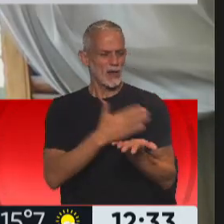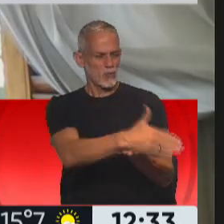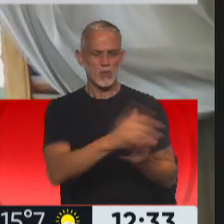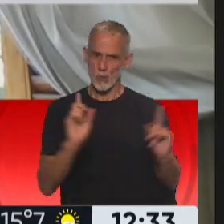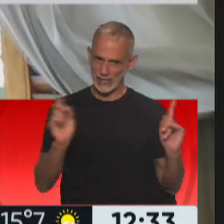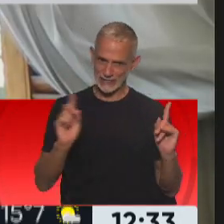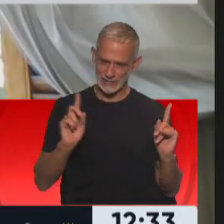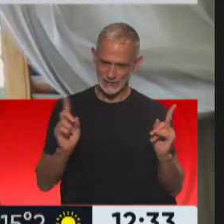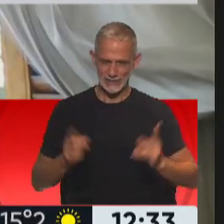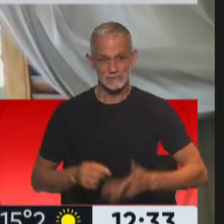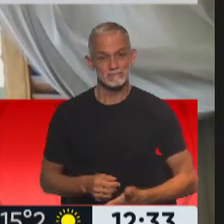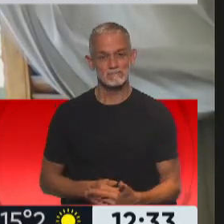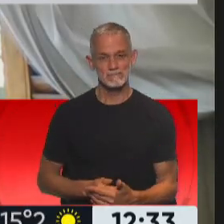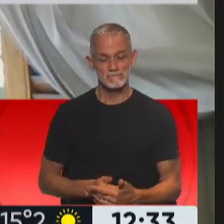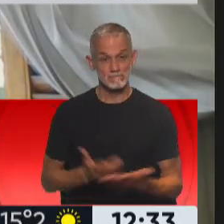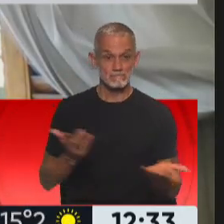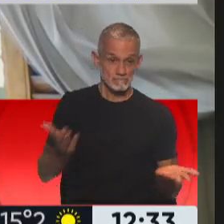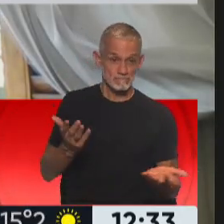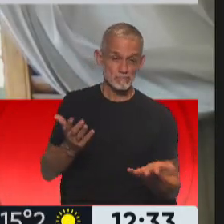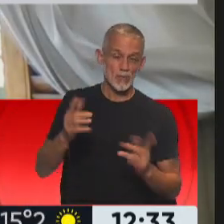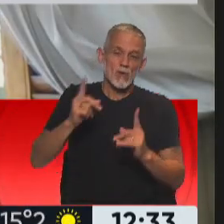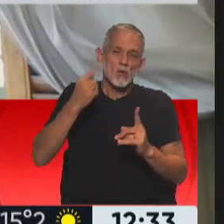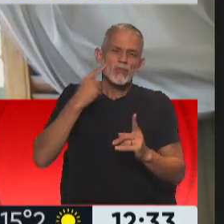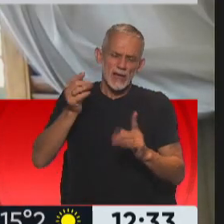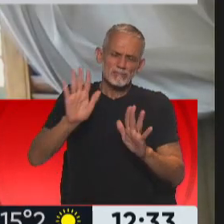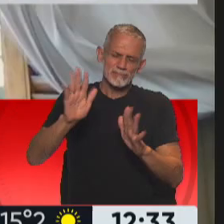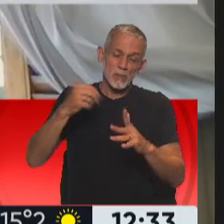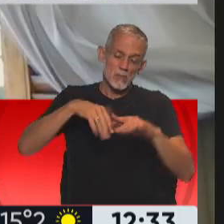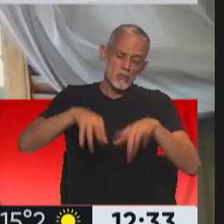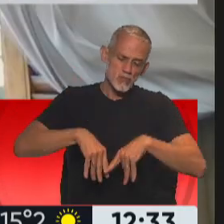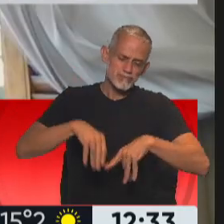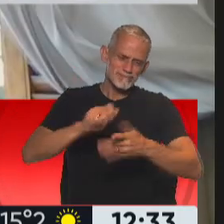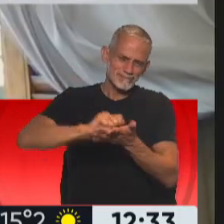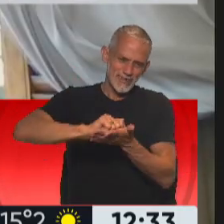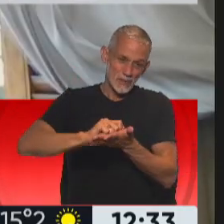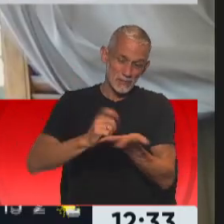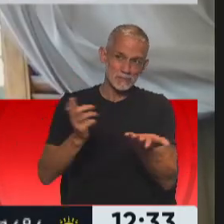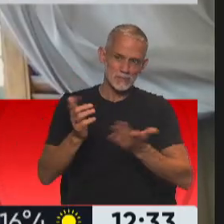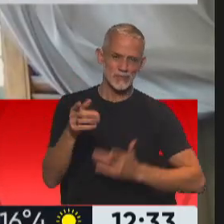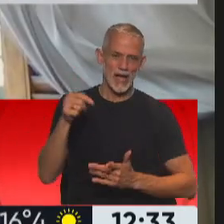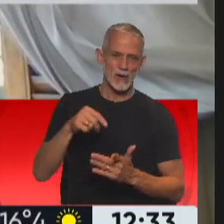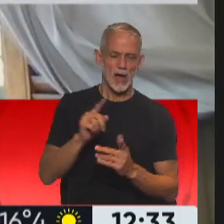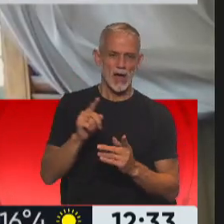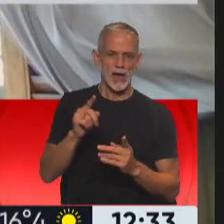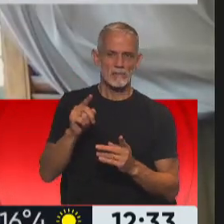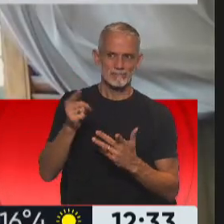mirar. Sí. Y algún día lo escribiré, bueno, ahora que no está, era un legado, pero